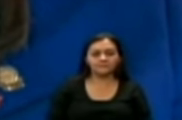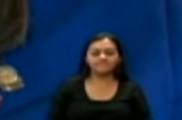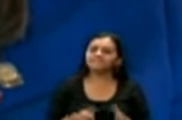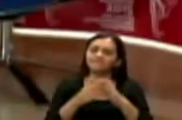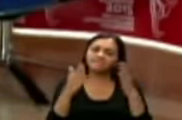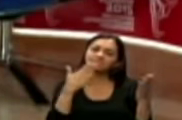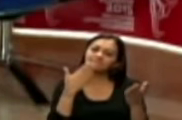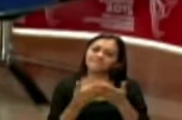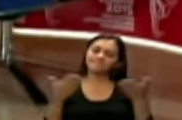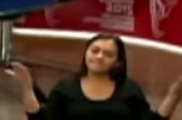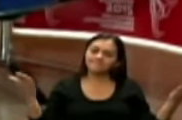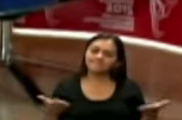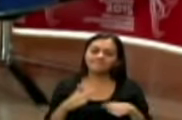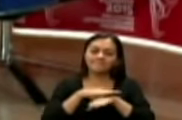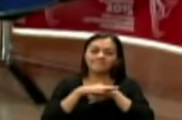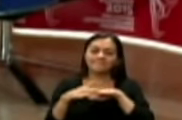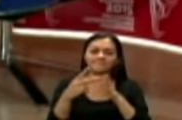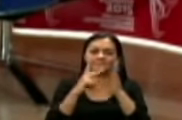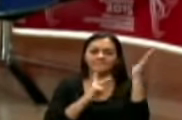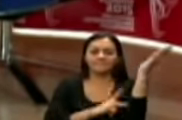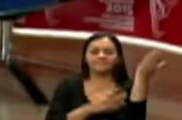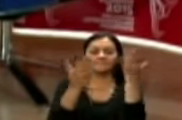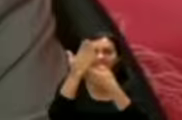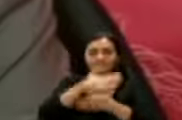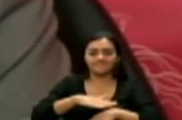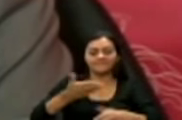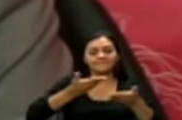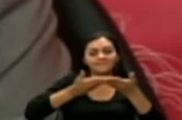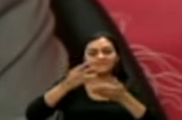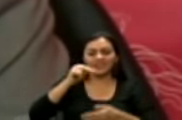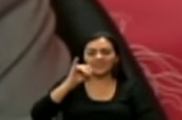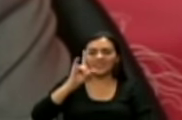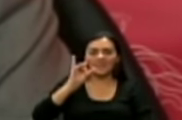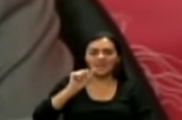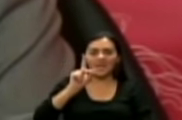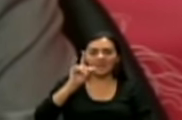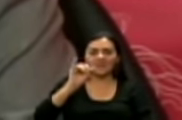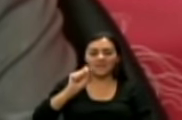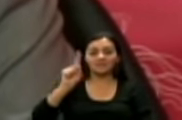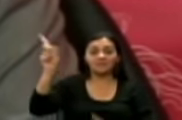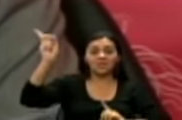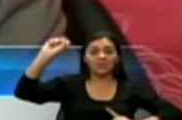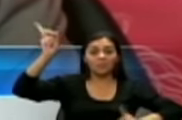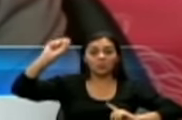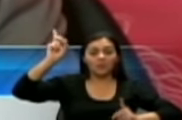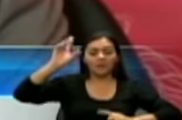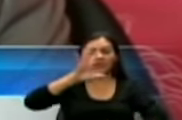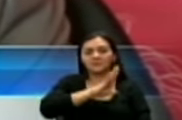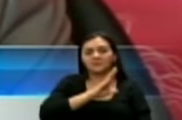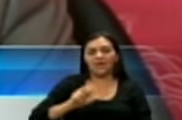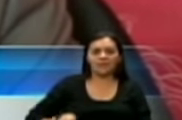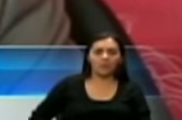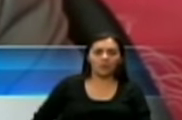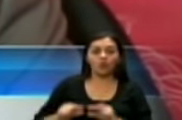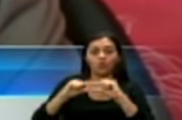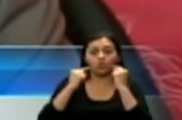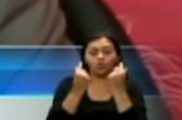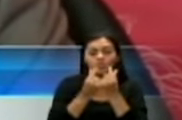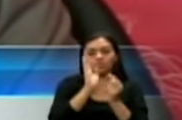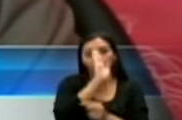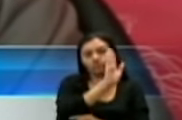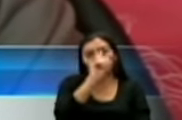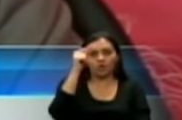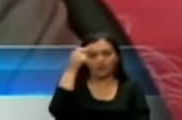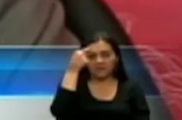gracias por su presencia aquí en nuestro programa. Hemos conversado con Nidia Díaz, ella es parlamentaria del Frente Farabundo Martí, allá en El